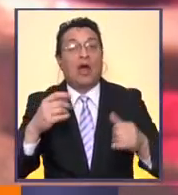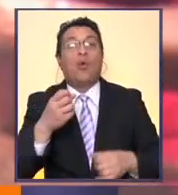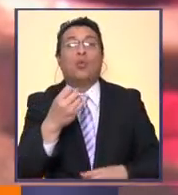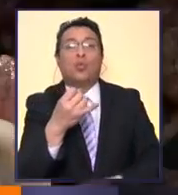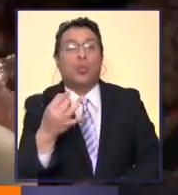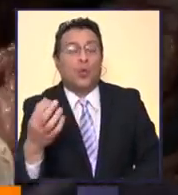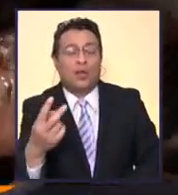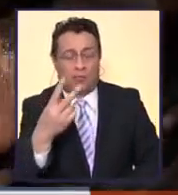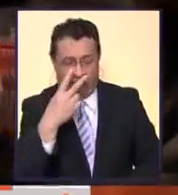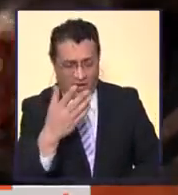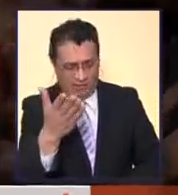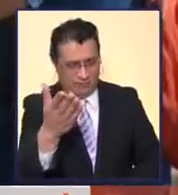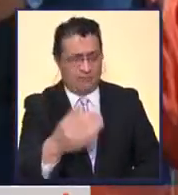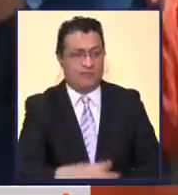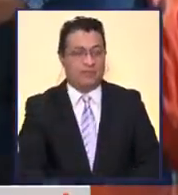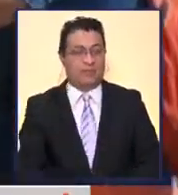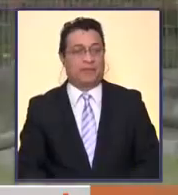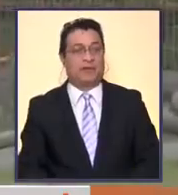detalle.